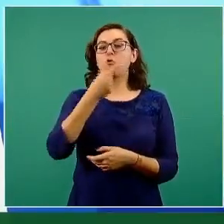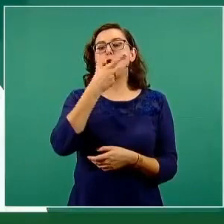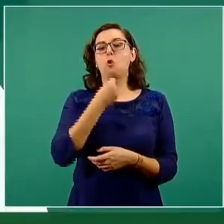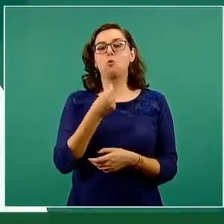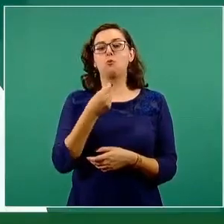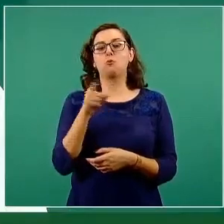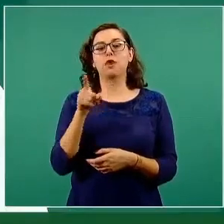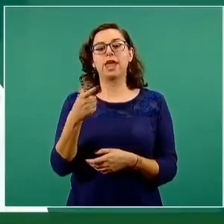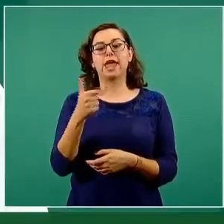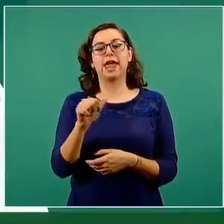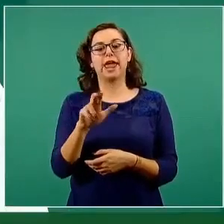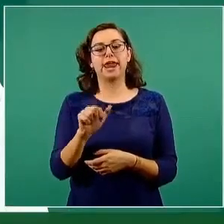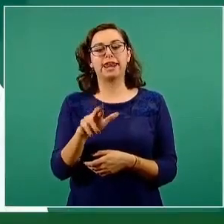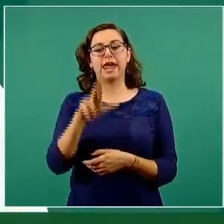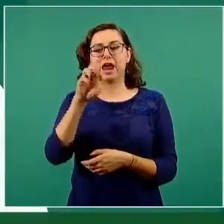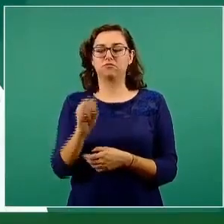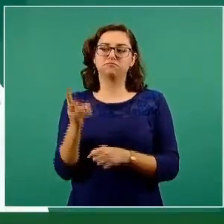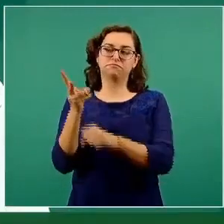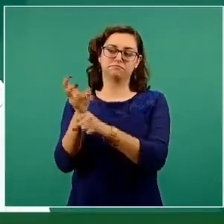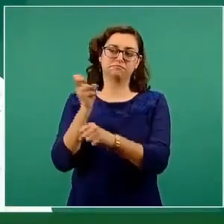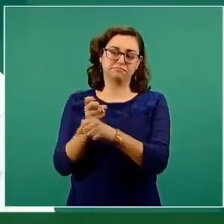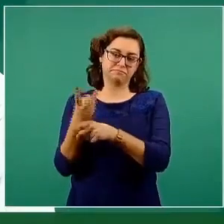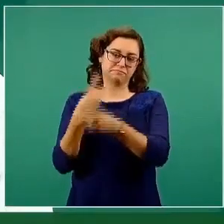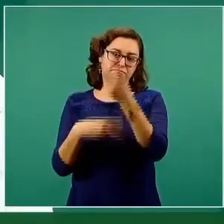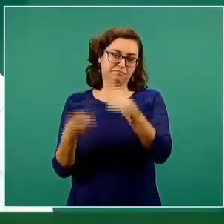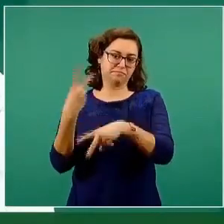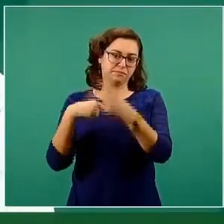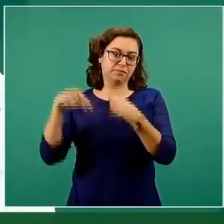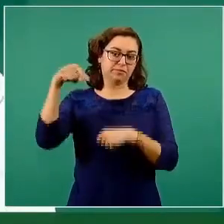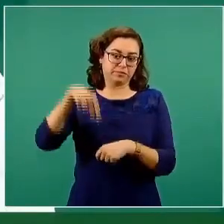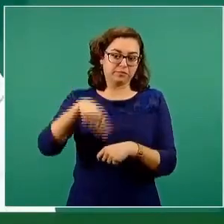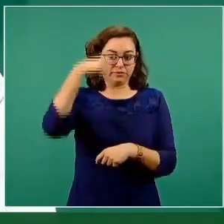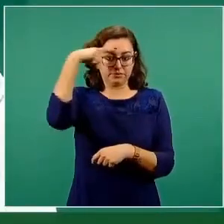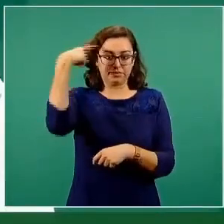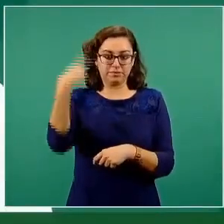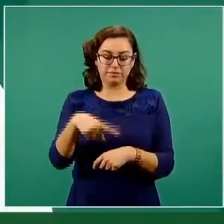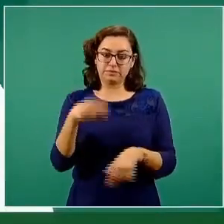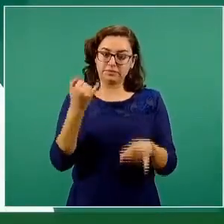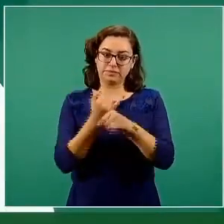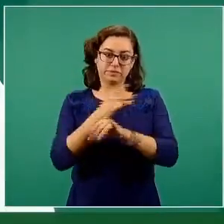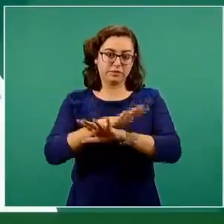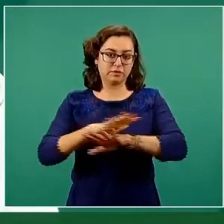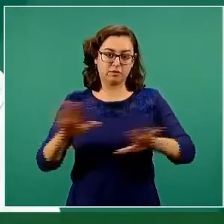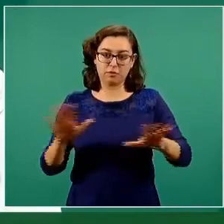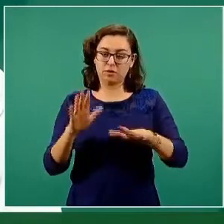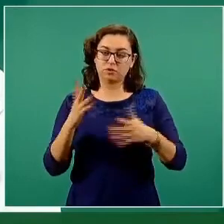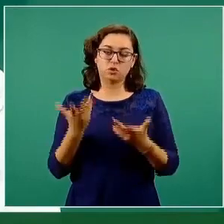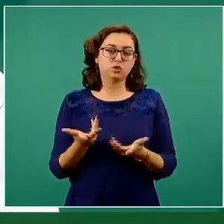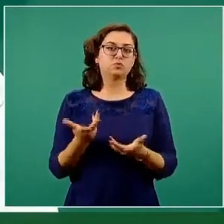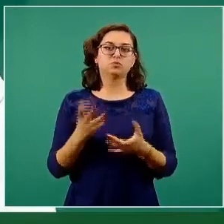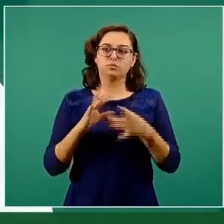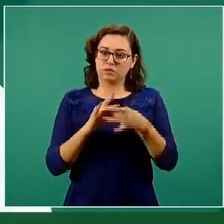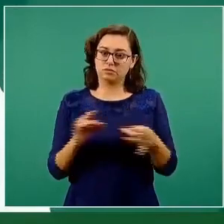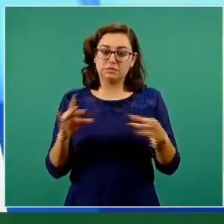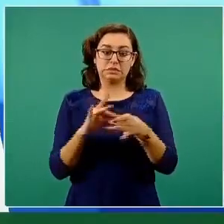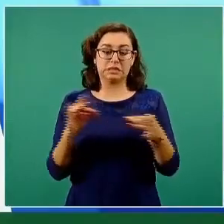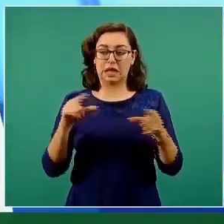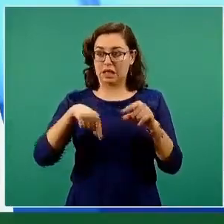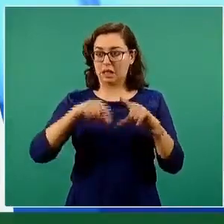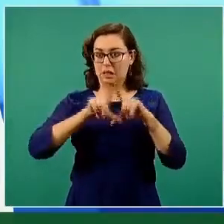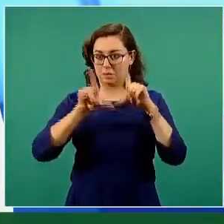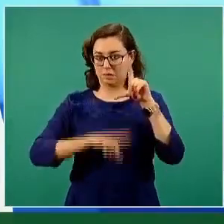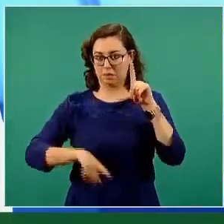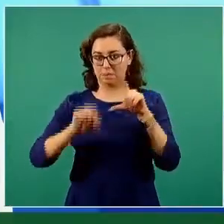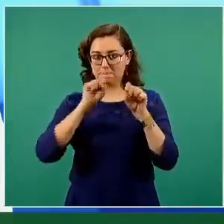apreciamos muchísimo. Lo vamos a volver a invitar para que nos actualice sobre lo más reciente en Infodemia, no solo en lo que se hace en México, sino en lo que